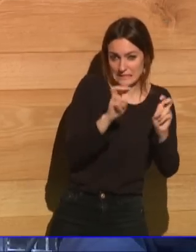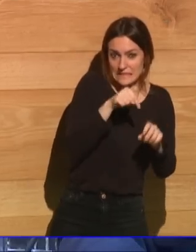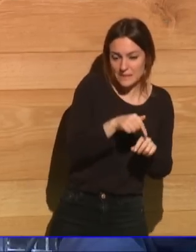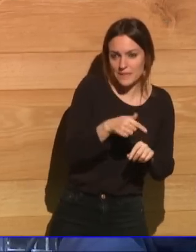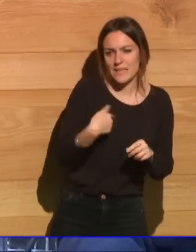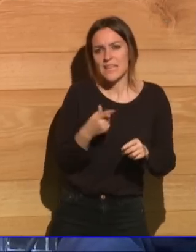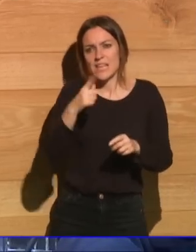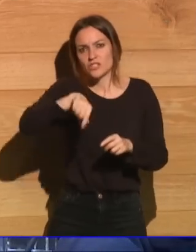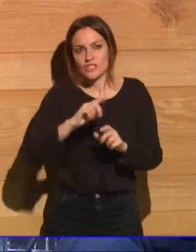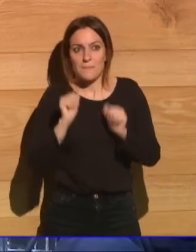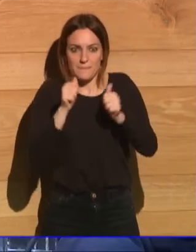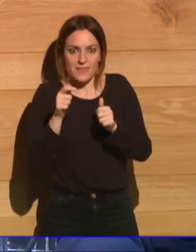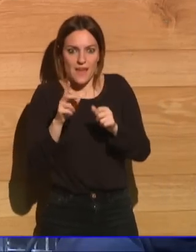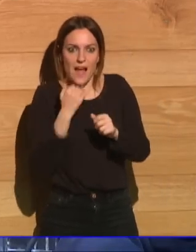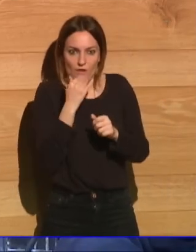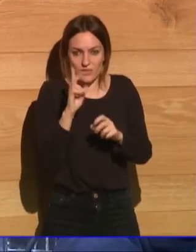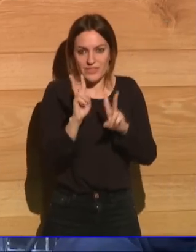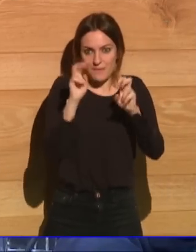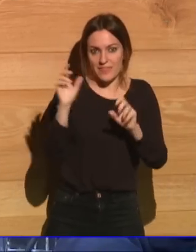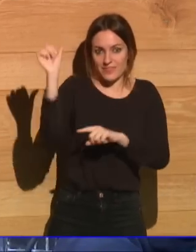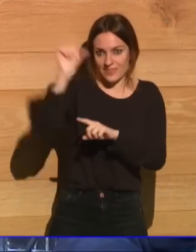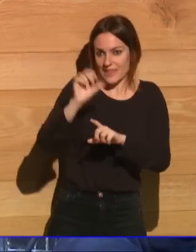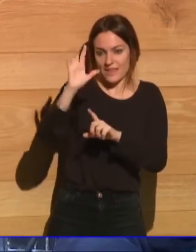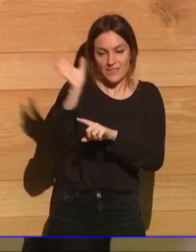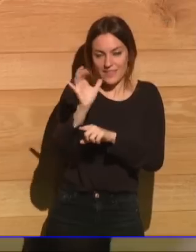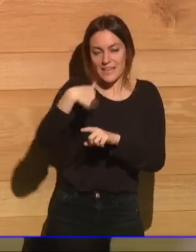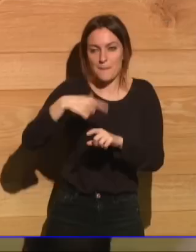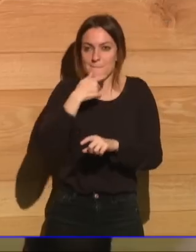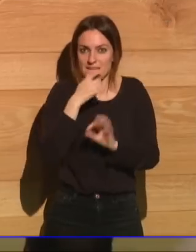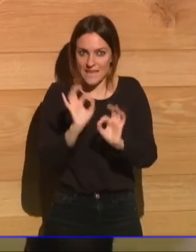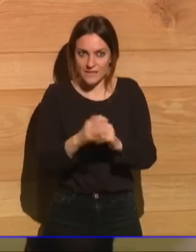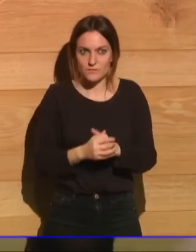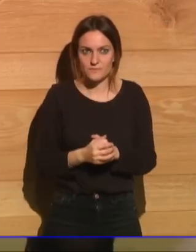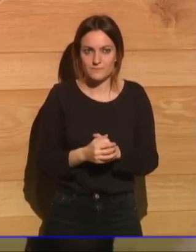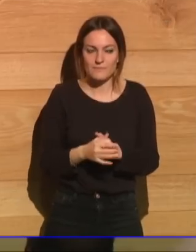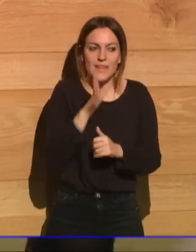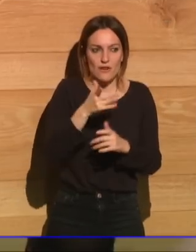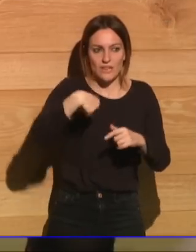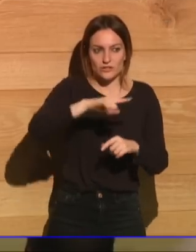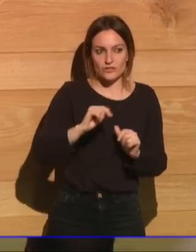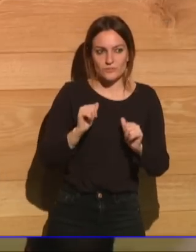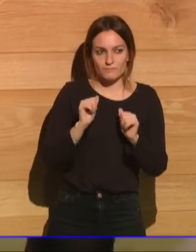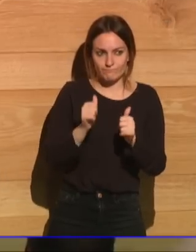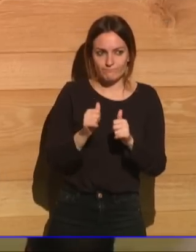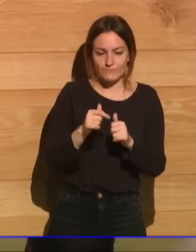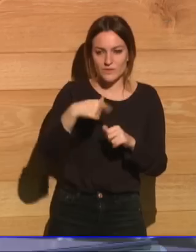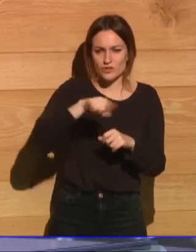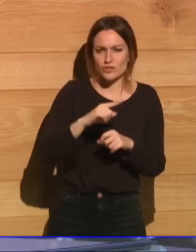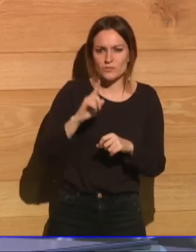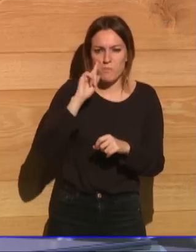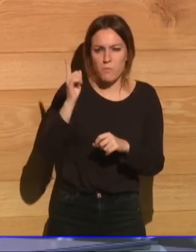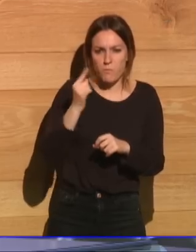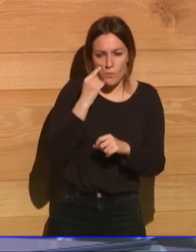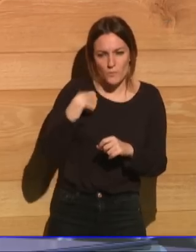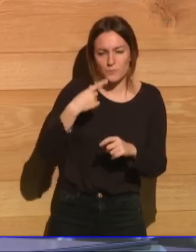cine británico de media Mira, hora. Tenéis. Para acabar de ser ya inelegante hasta el final, ¿sabes qué he hecho para encontrarlo? Me he metido en el